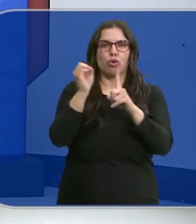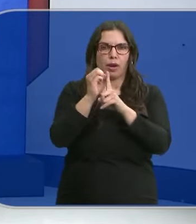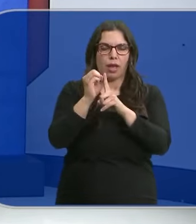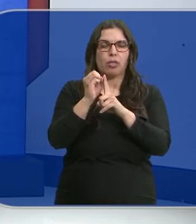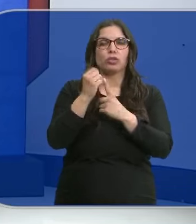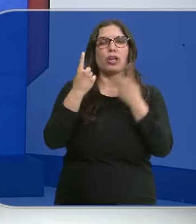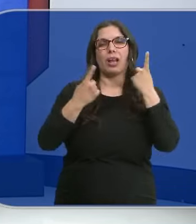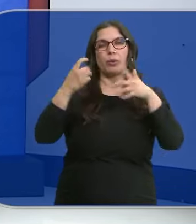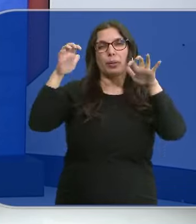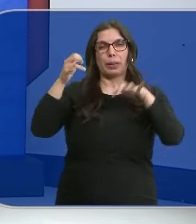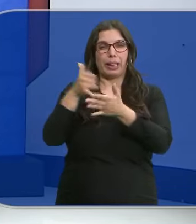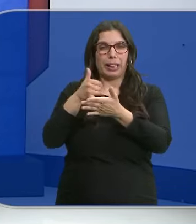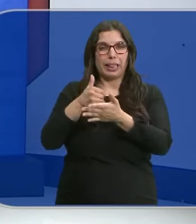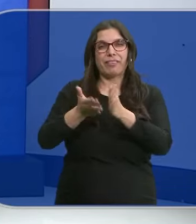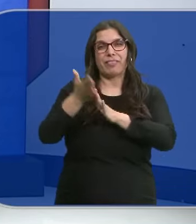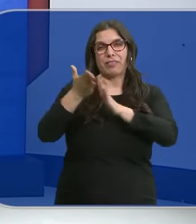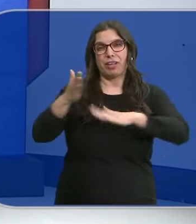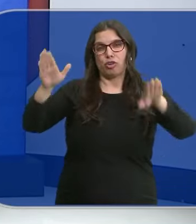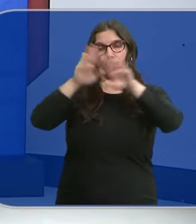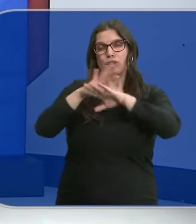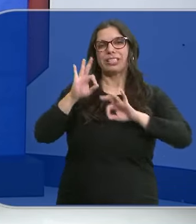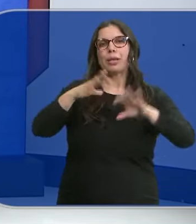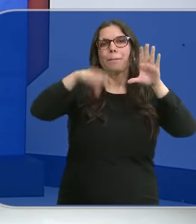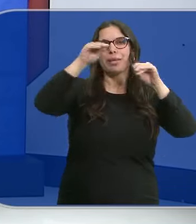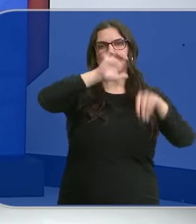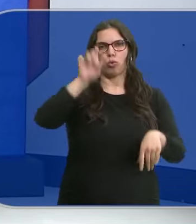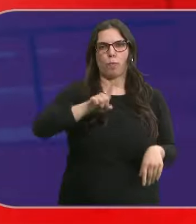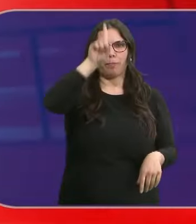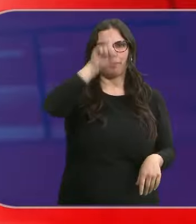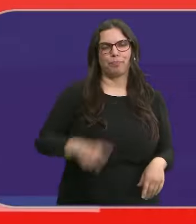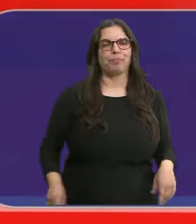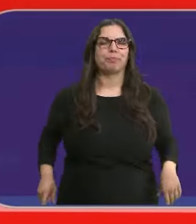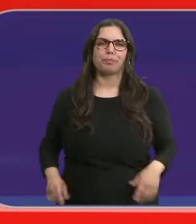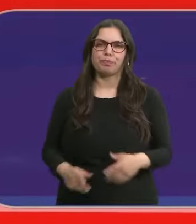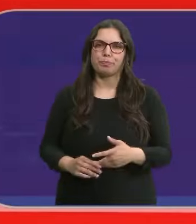algunas precipitaciones muy débiles a últimas horas en los picos de Europa.